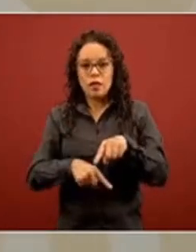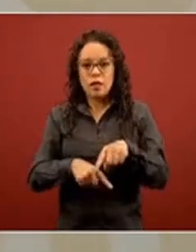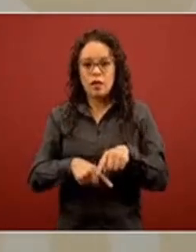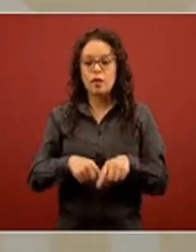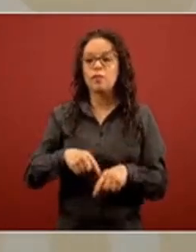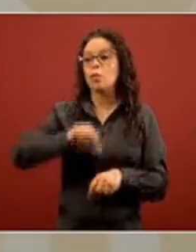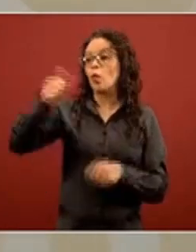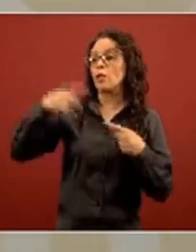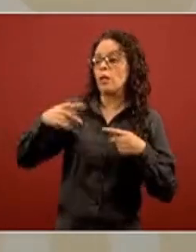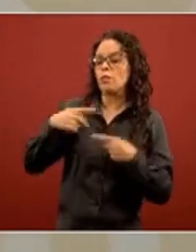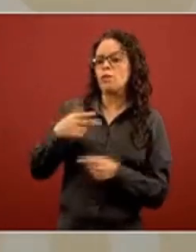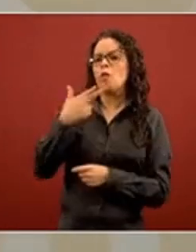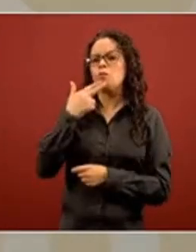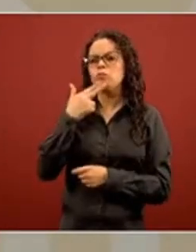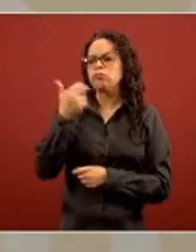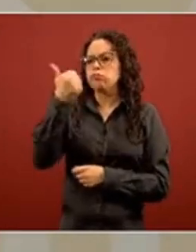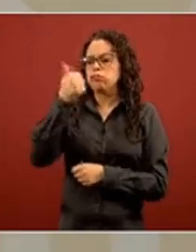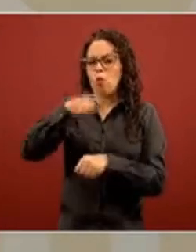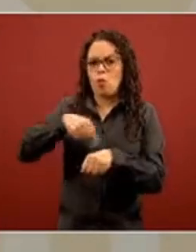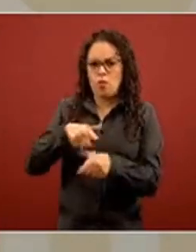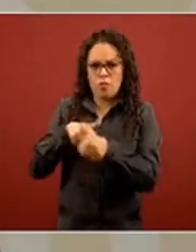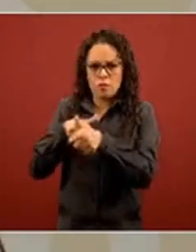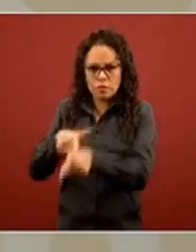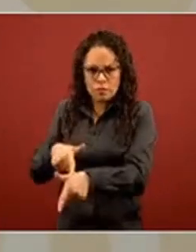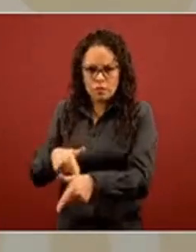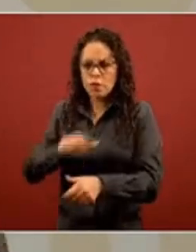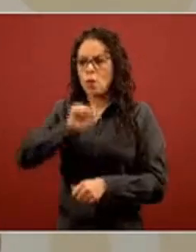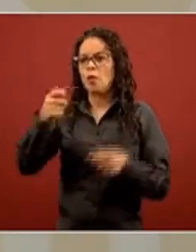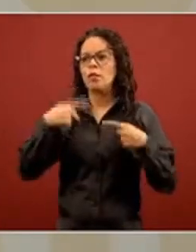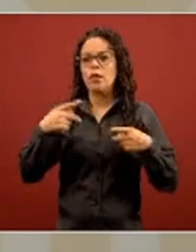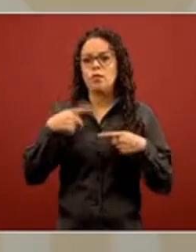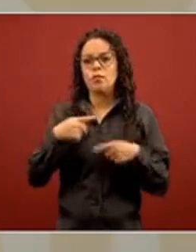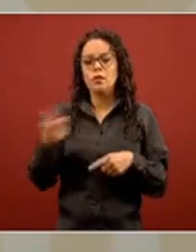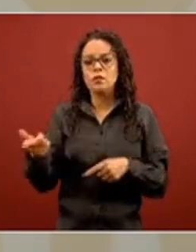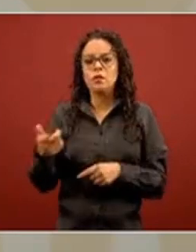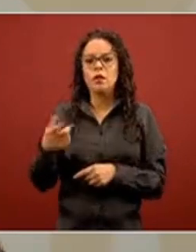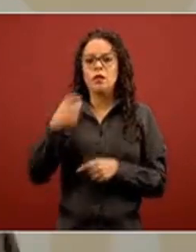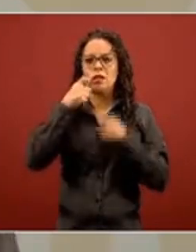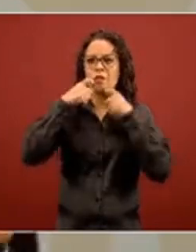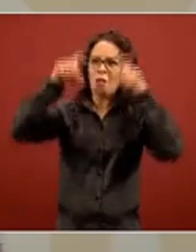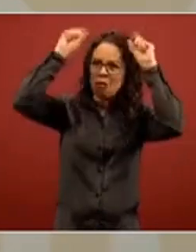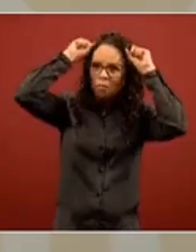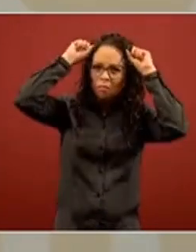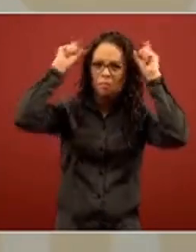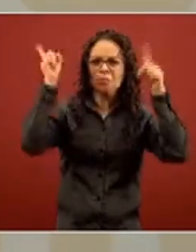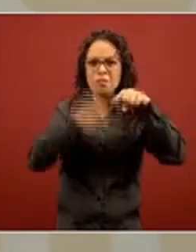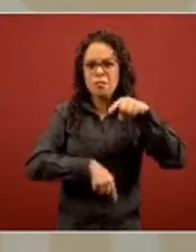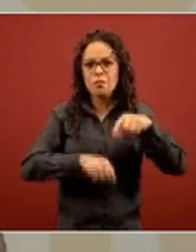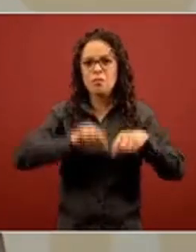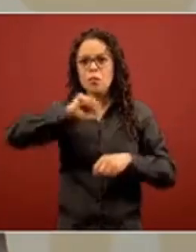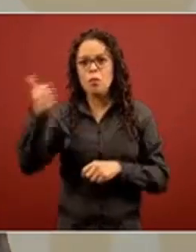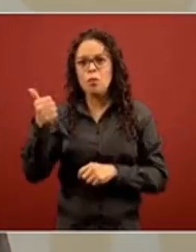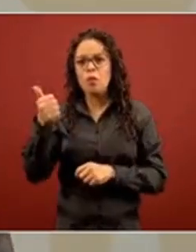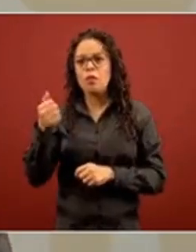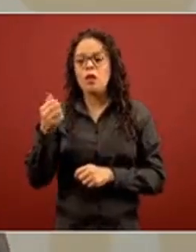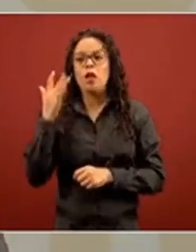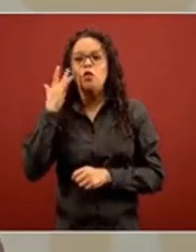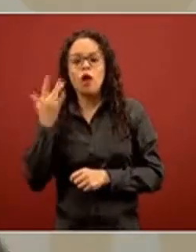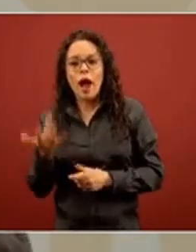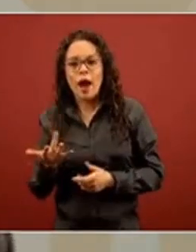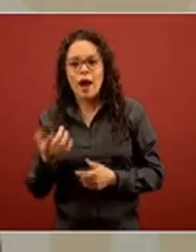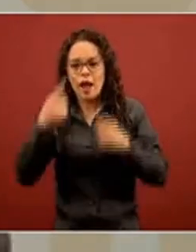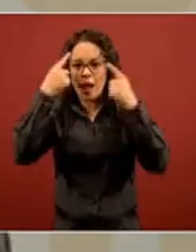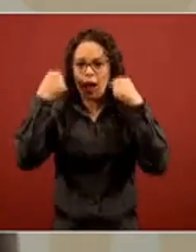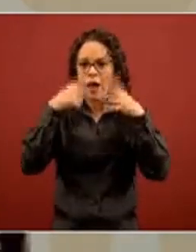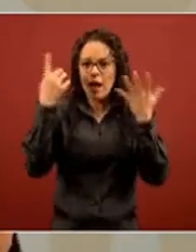ningún problema, una persona se toca la cara, 3 lo traen de sombrero, 4 se lo ponen un día sí, 2 no,